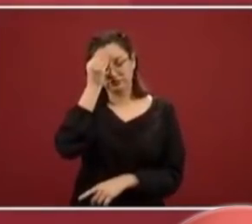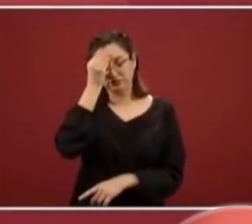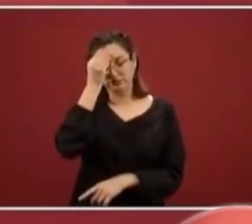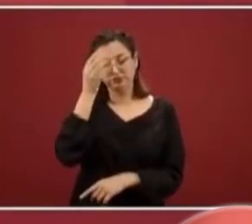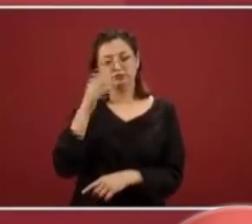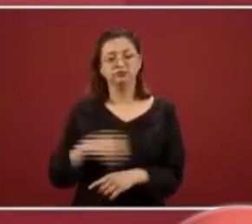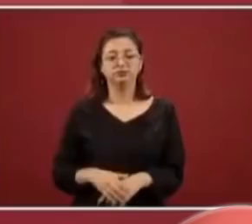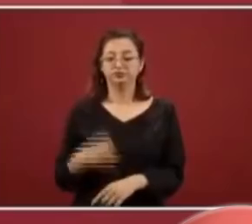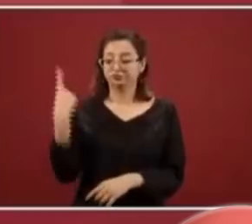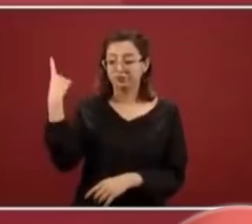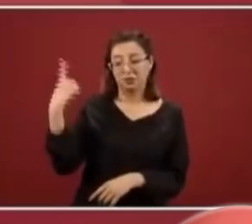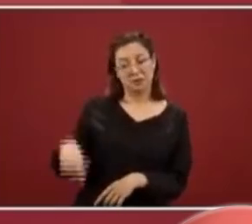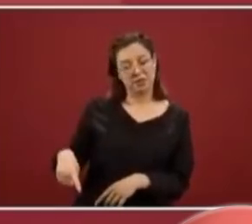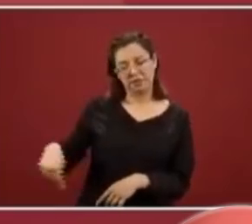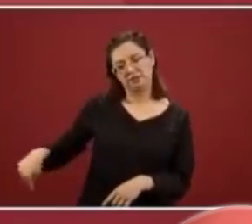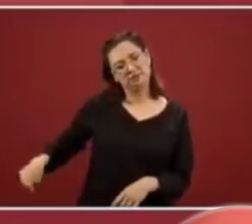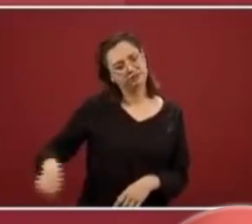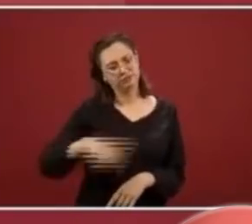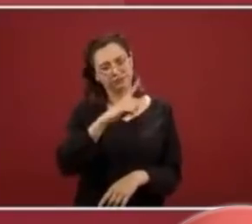y ahí se dio la orden.